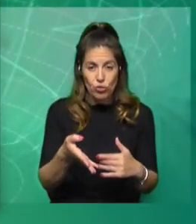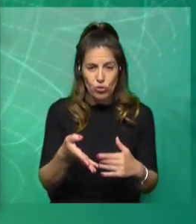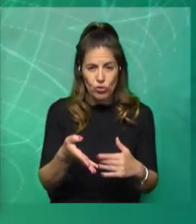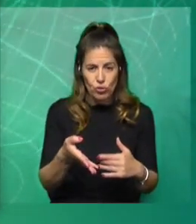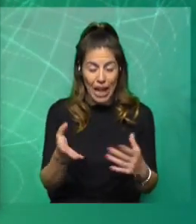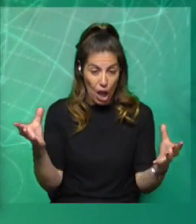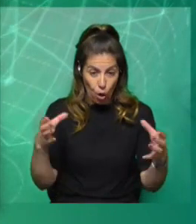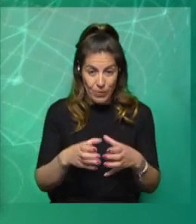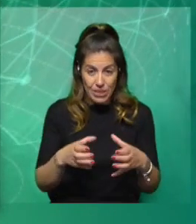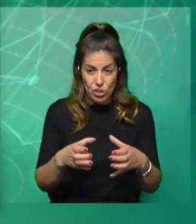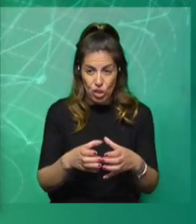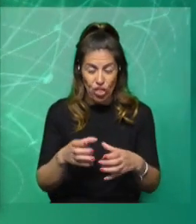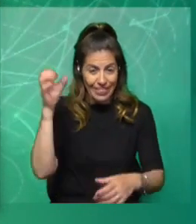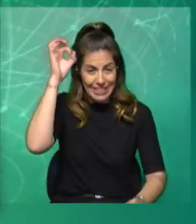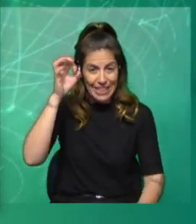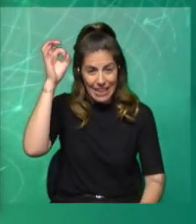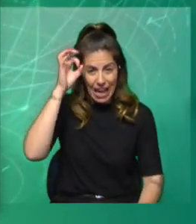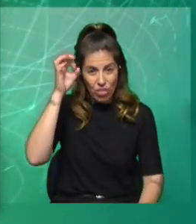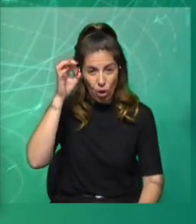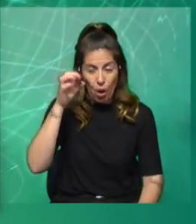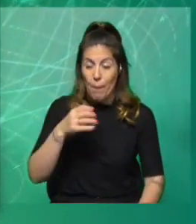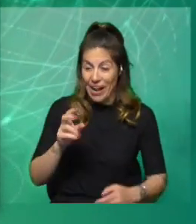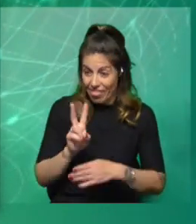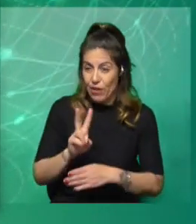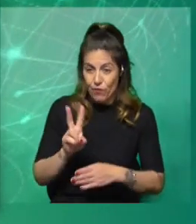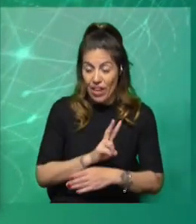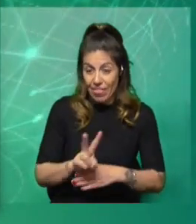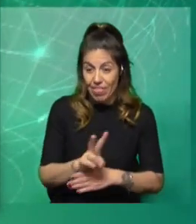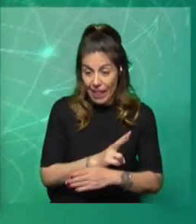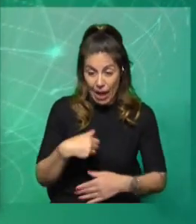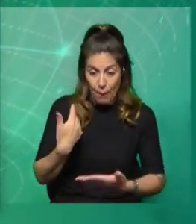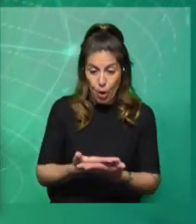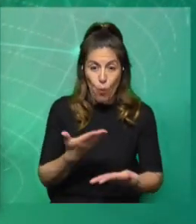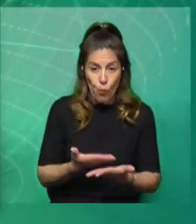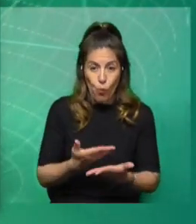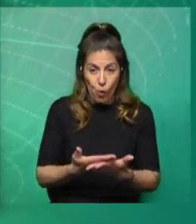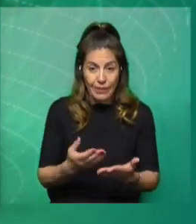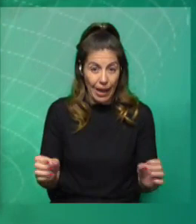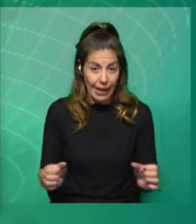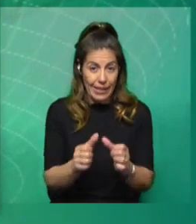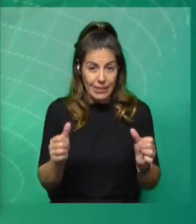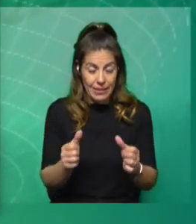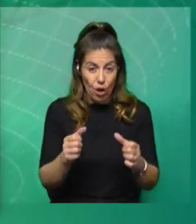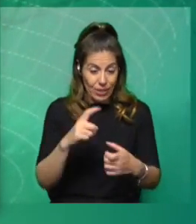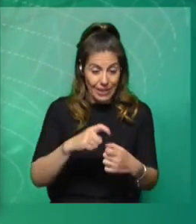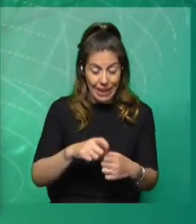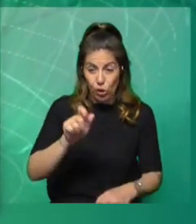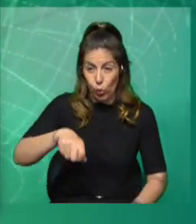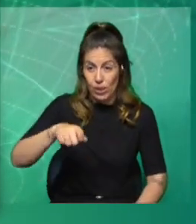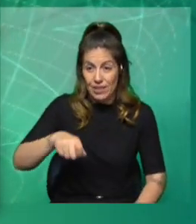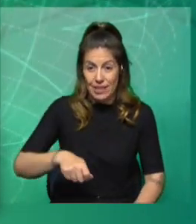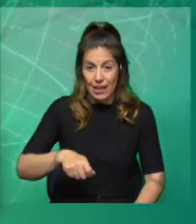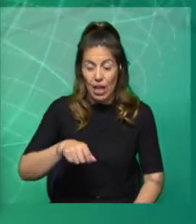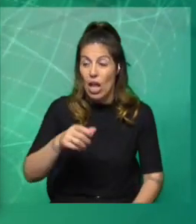a la comisión del Senado para, bueno, defender las propuestas que llevaba el sindicato de judiciales,